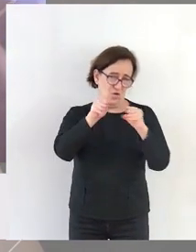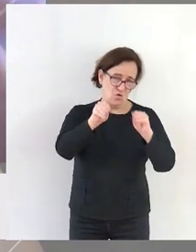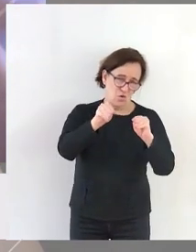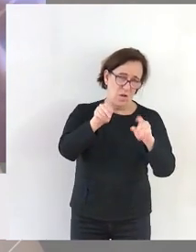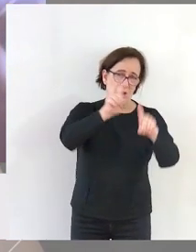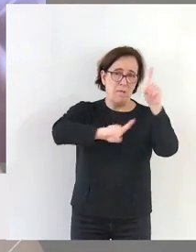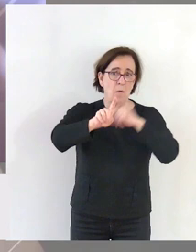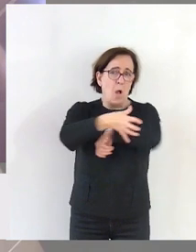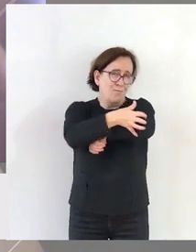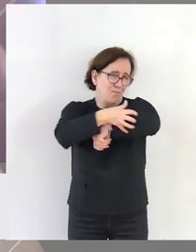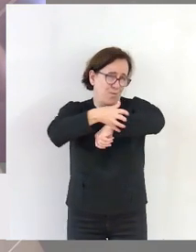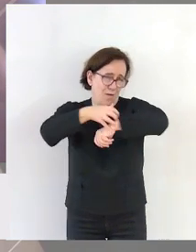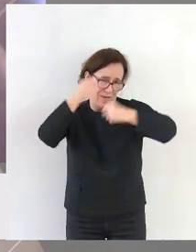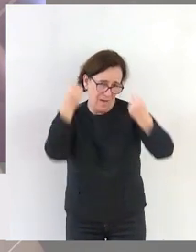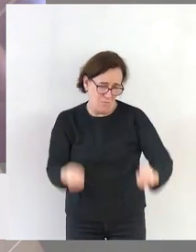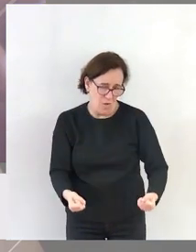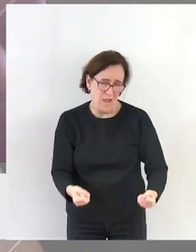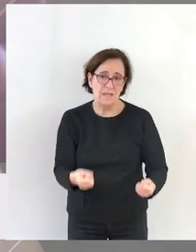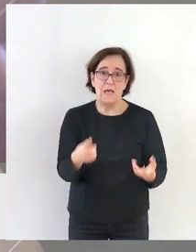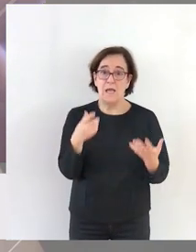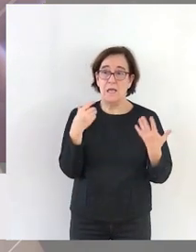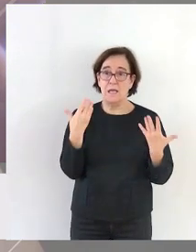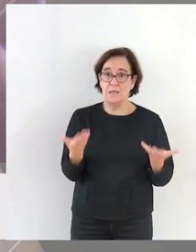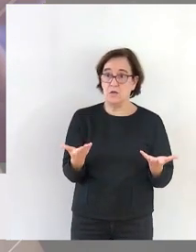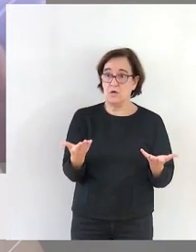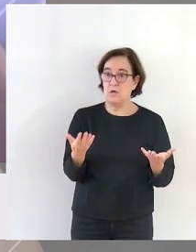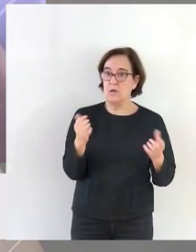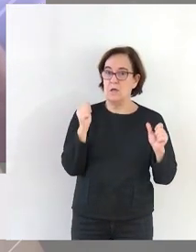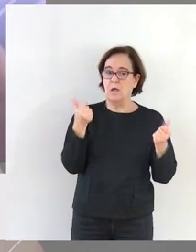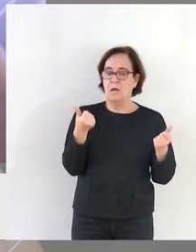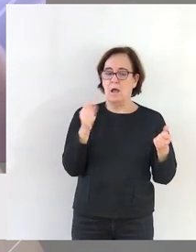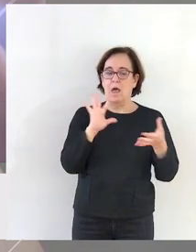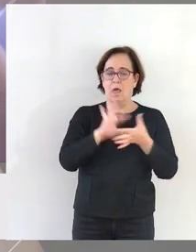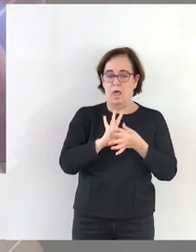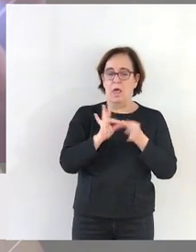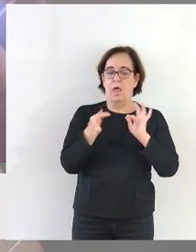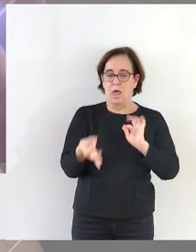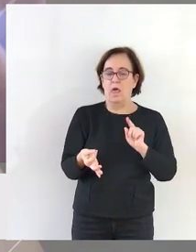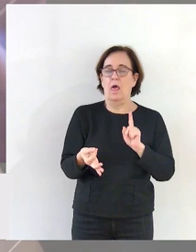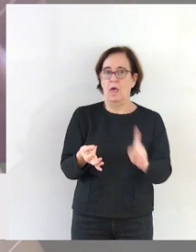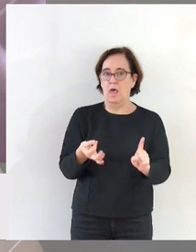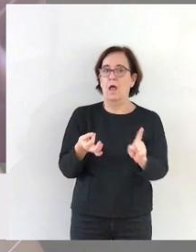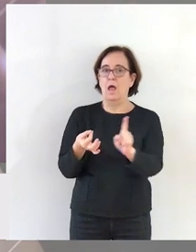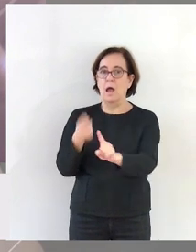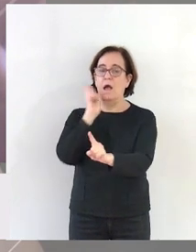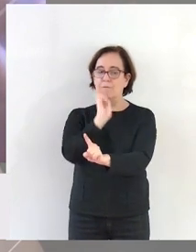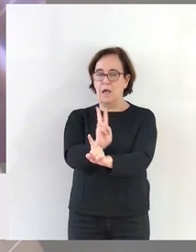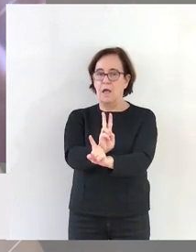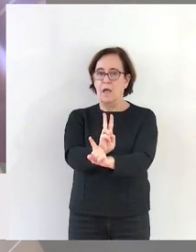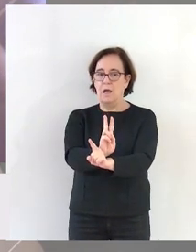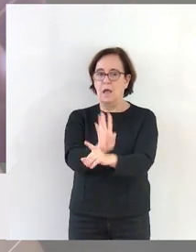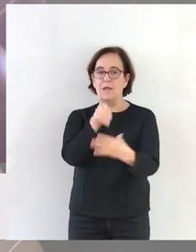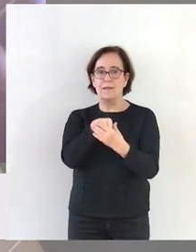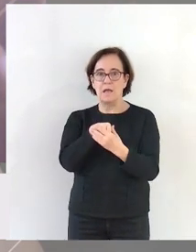muchos problemas de pobreza e Y entonces de repente empezamos a unir Cabos no Y empezamos a ver que la gente se desplaza